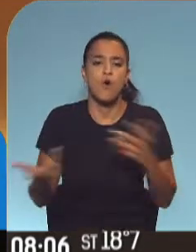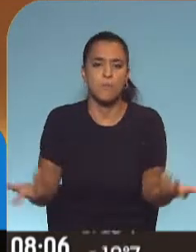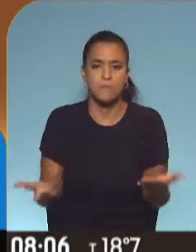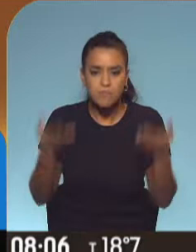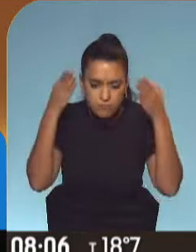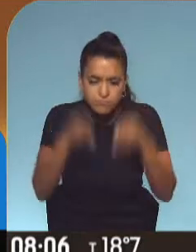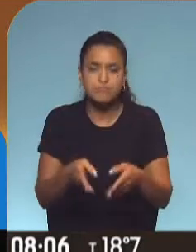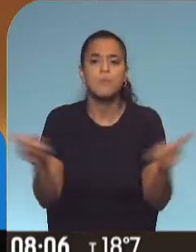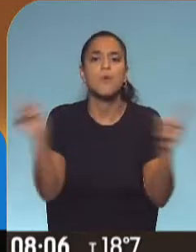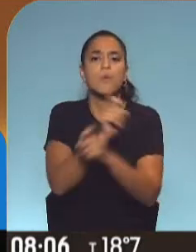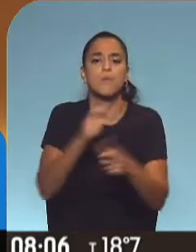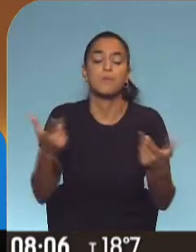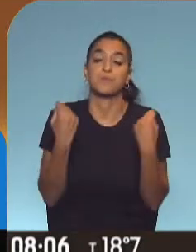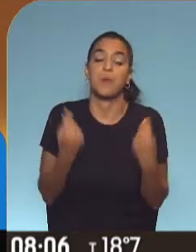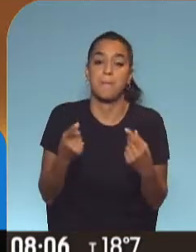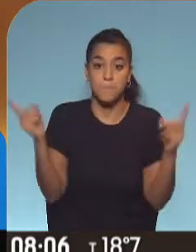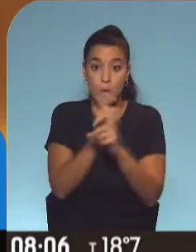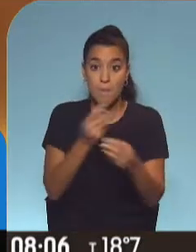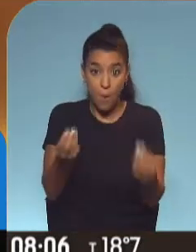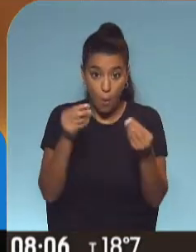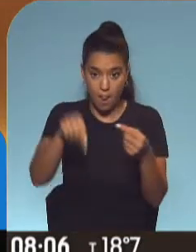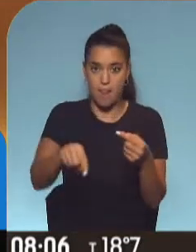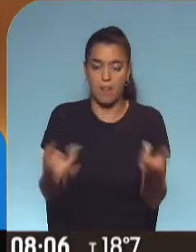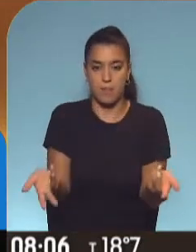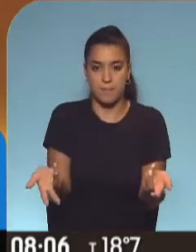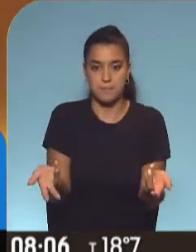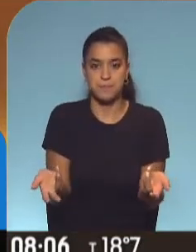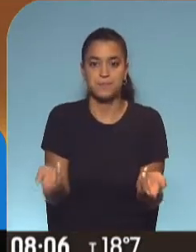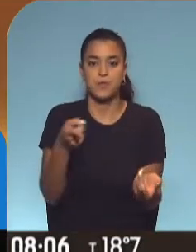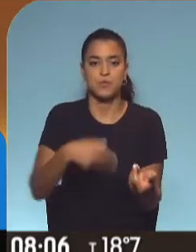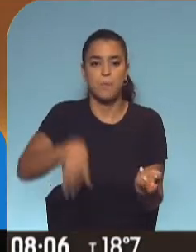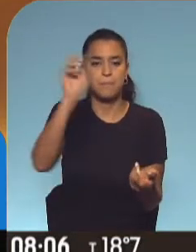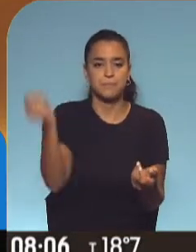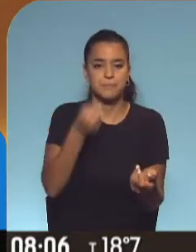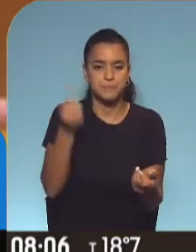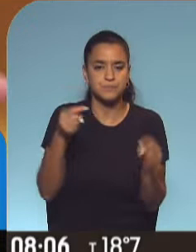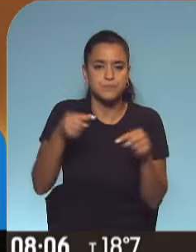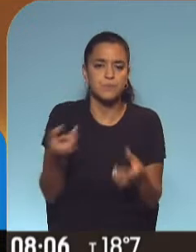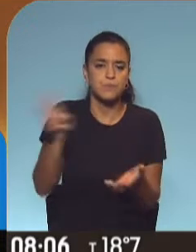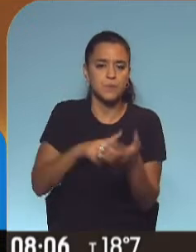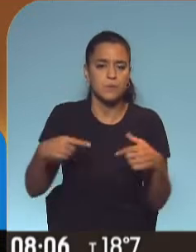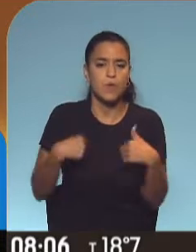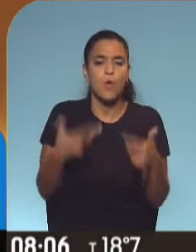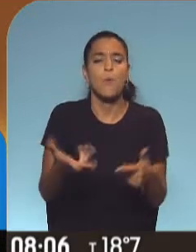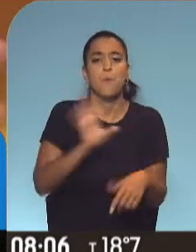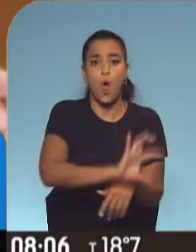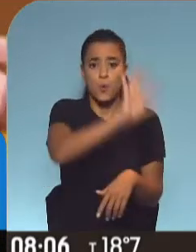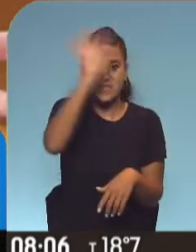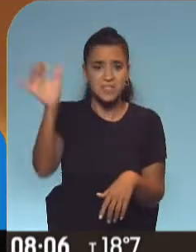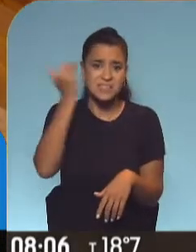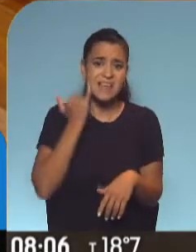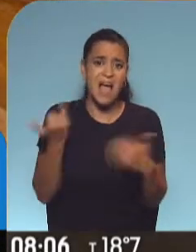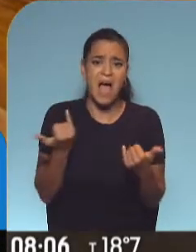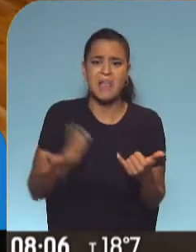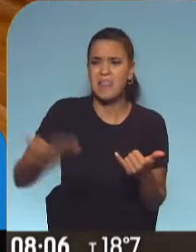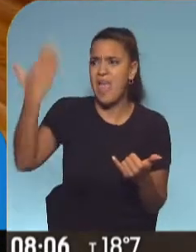meollo del problema. El meollo del problema es este. Y esto es lo más importante. Ahora, reitero, a muchas provincias del país ya lo están haciendo